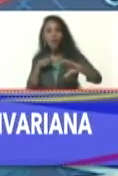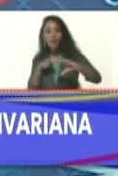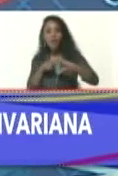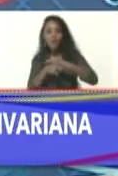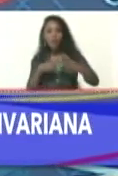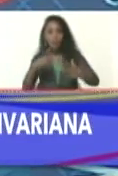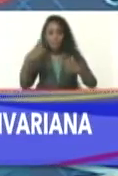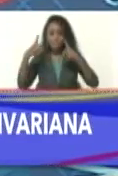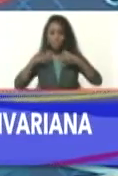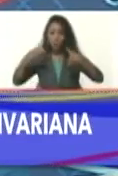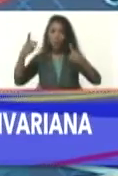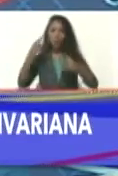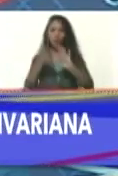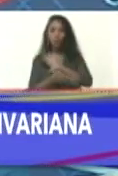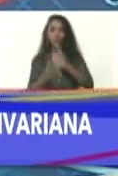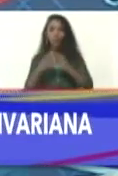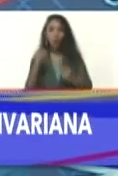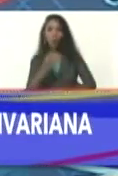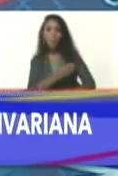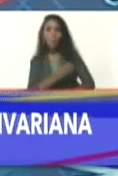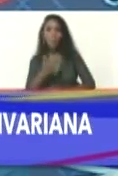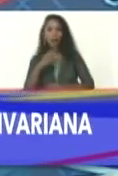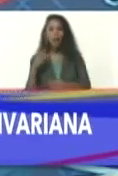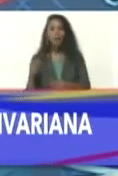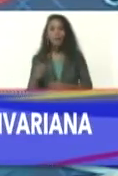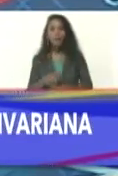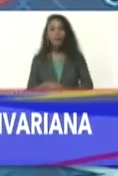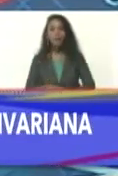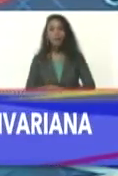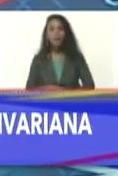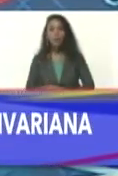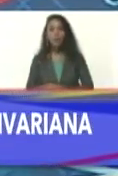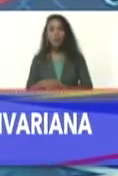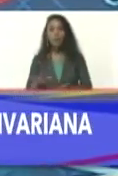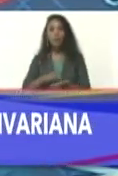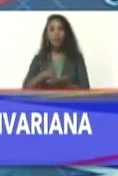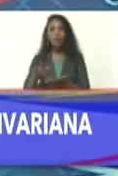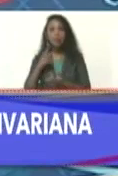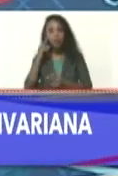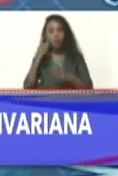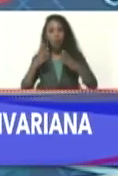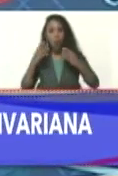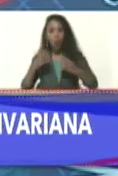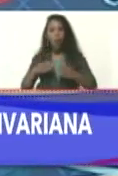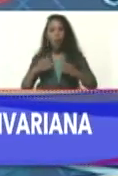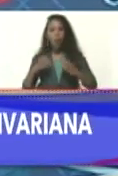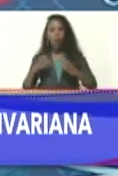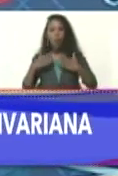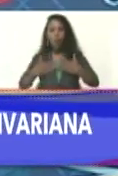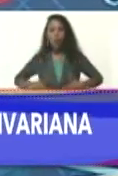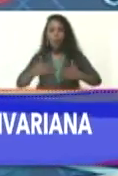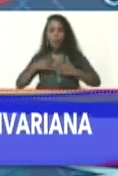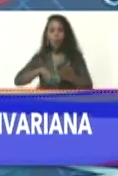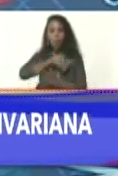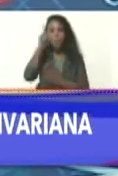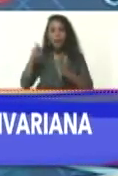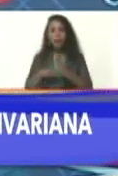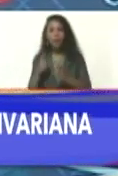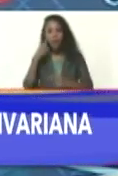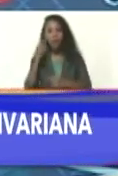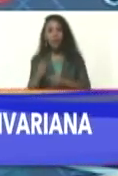de telecomando, el equipo de mamografía digital, el densitómetro de cuerpo completo, el ECOS